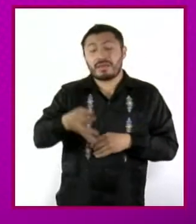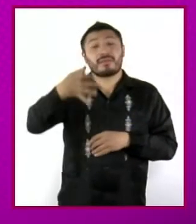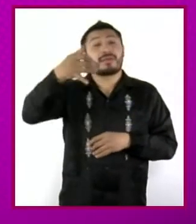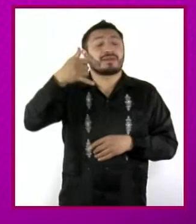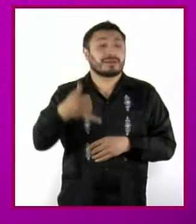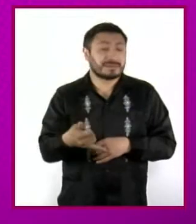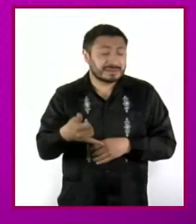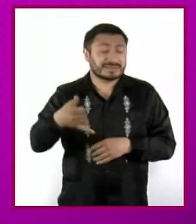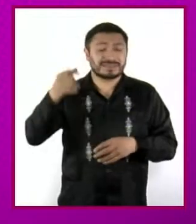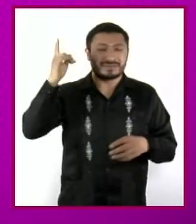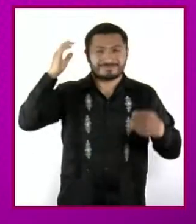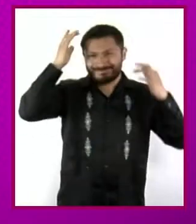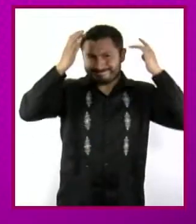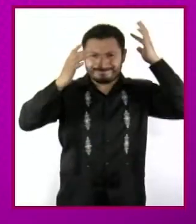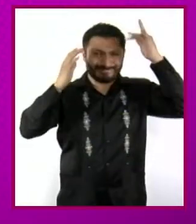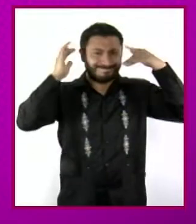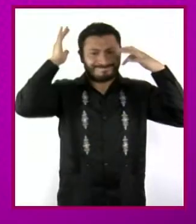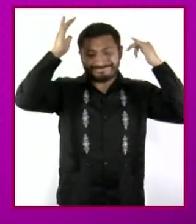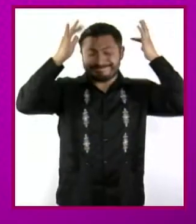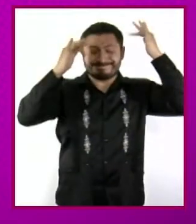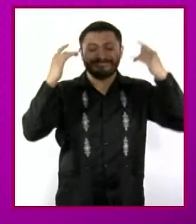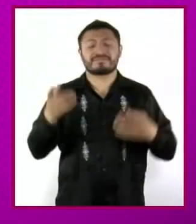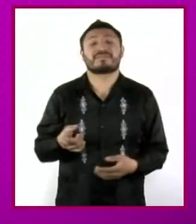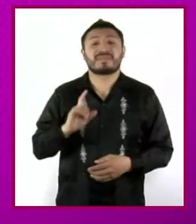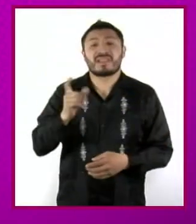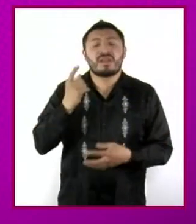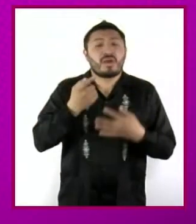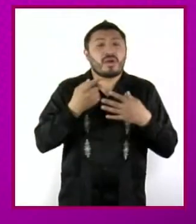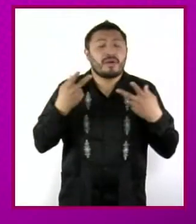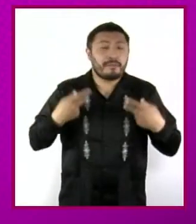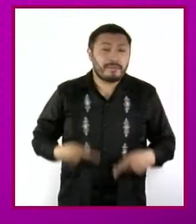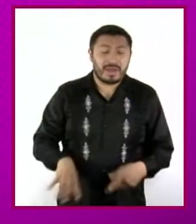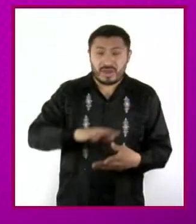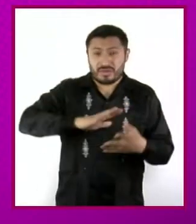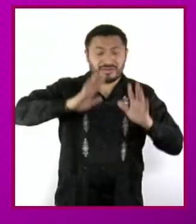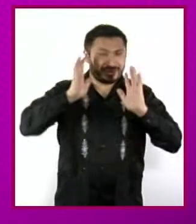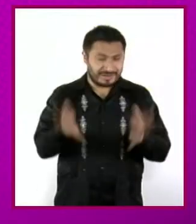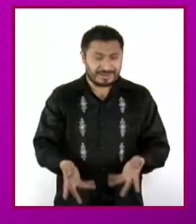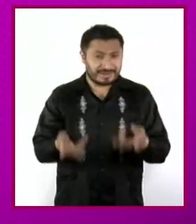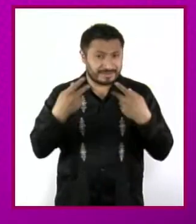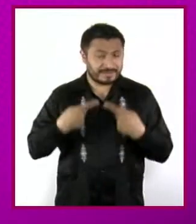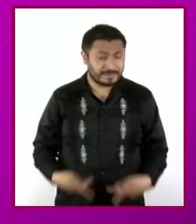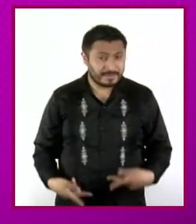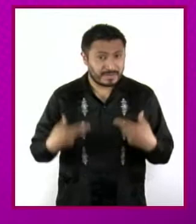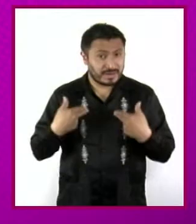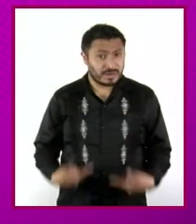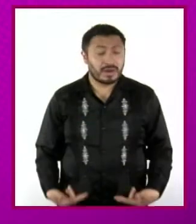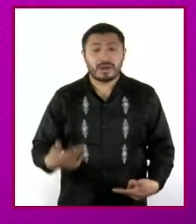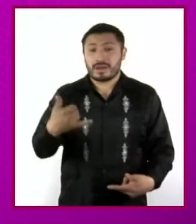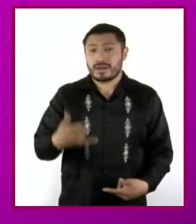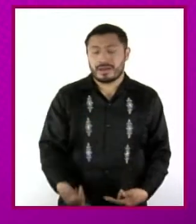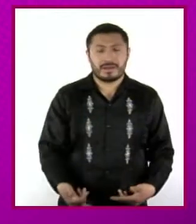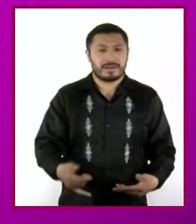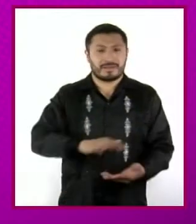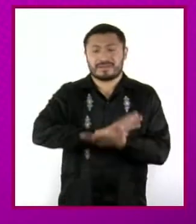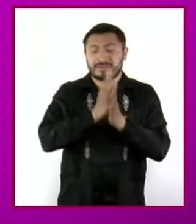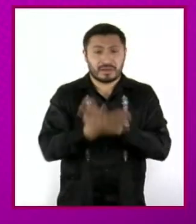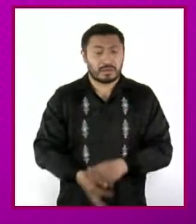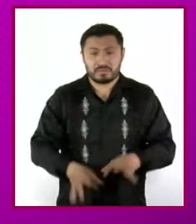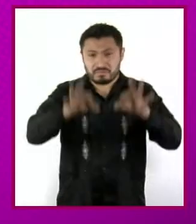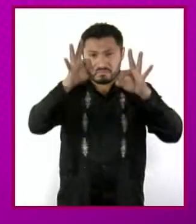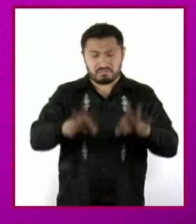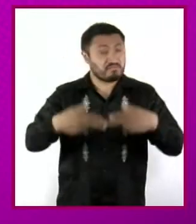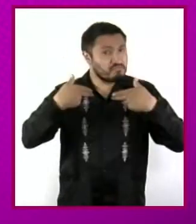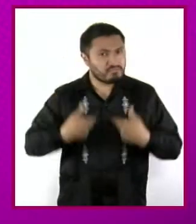nosotros. Desde que el hombre se convirtió en hombre, desde que el hombre se hizo hombre,